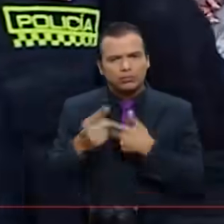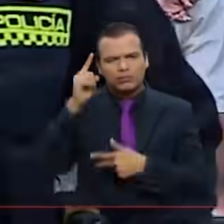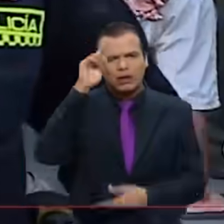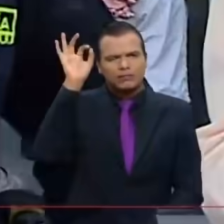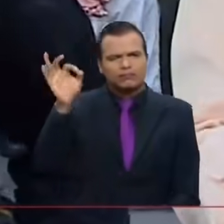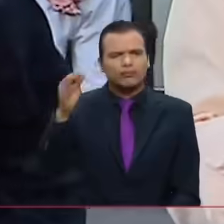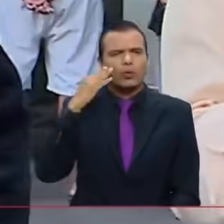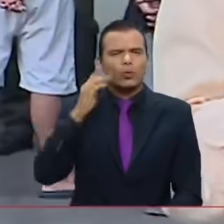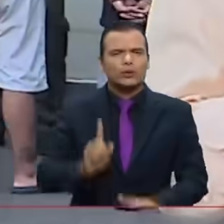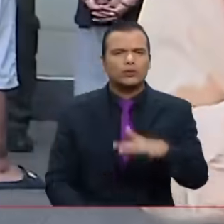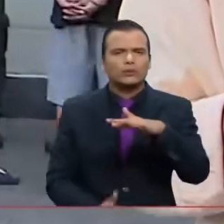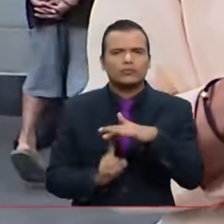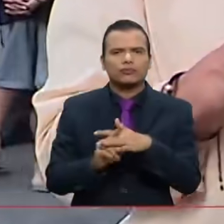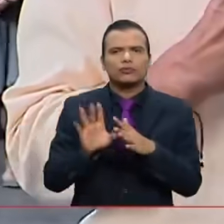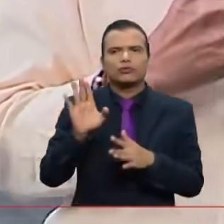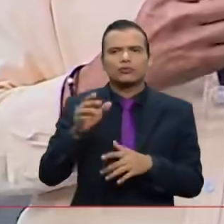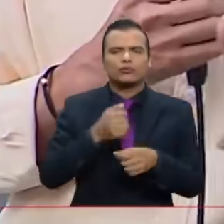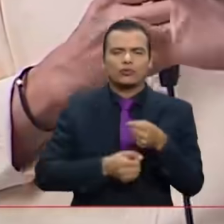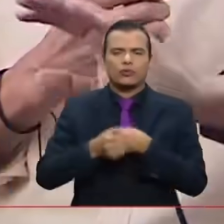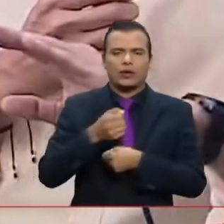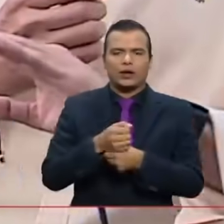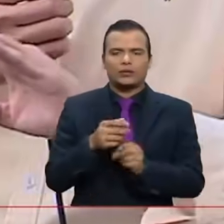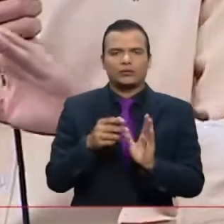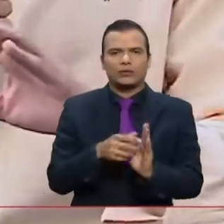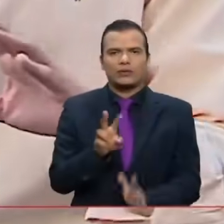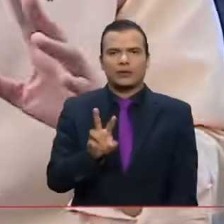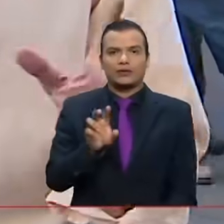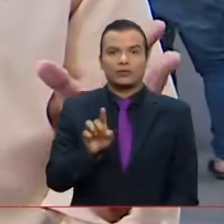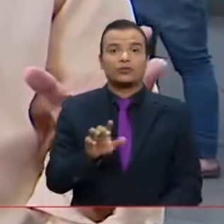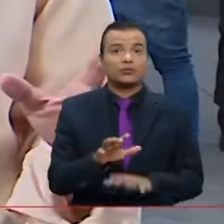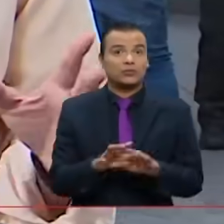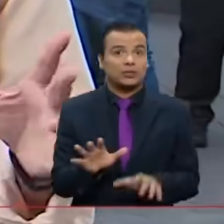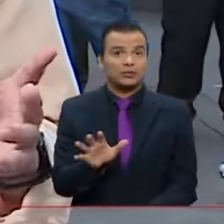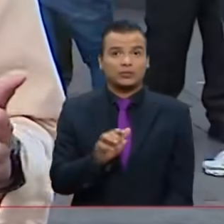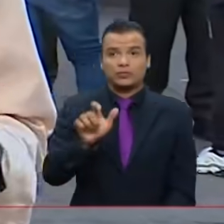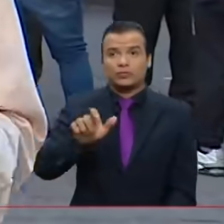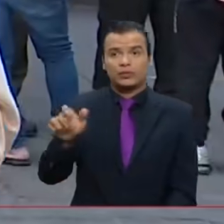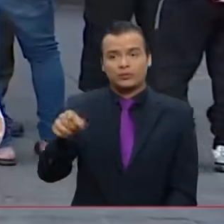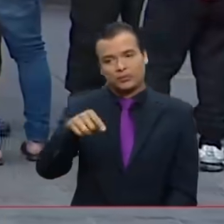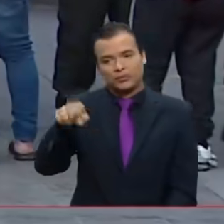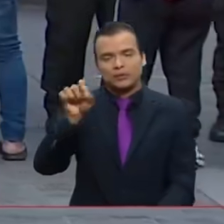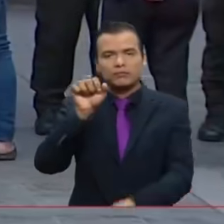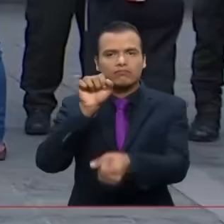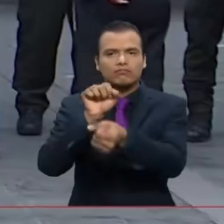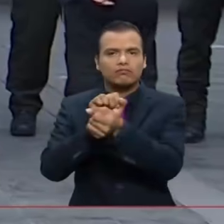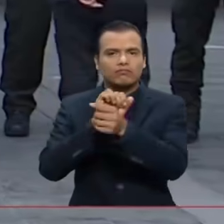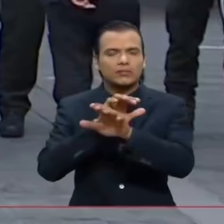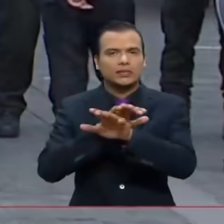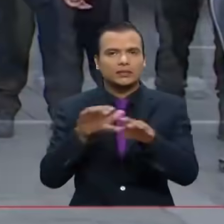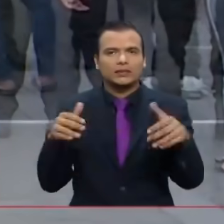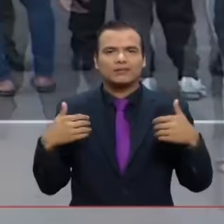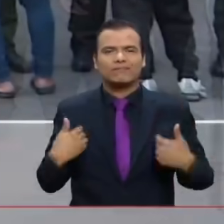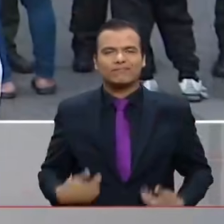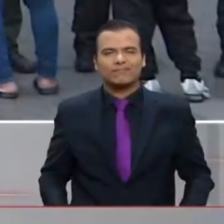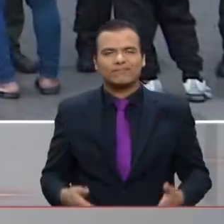Muchas gracias, general, por esa información. Estas personas serán enviadas a prisión. Nosotros nos despedimos